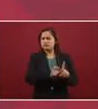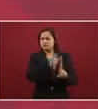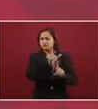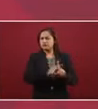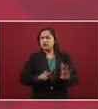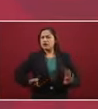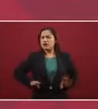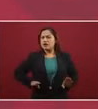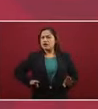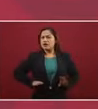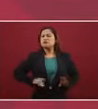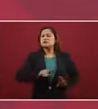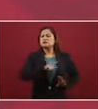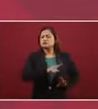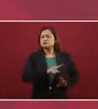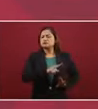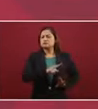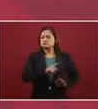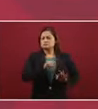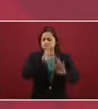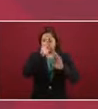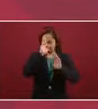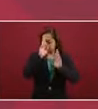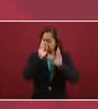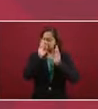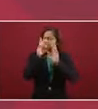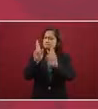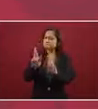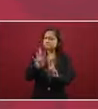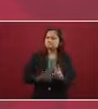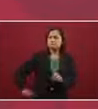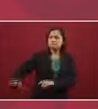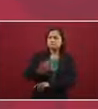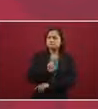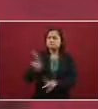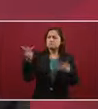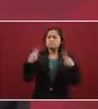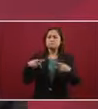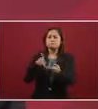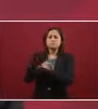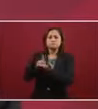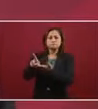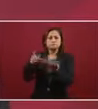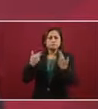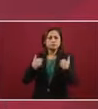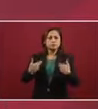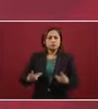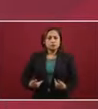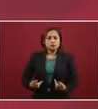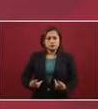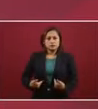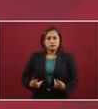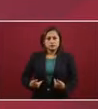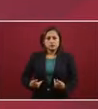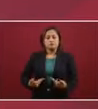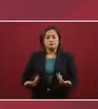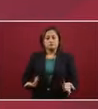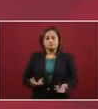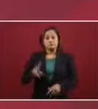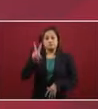con muchísimo respeto a los derechos humanos. Es una actitud